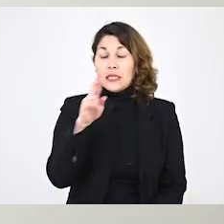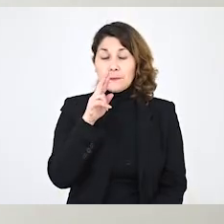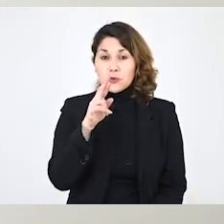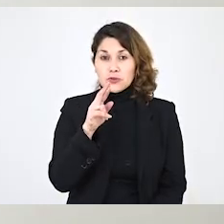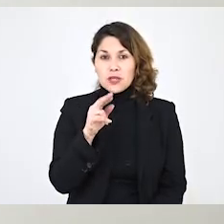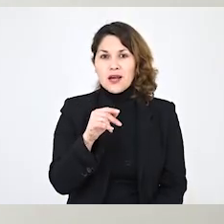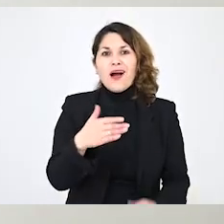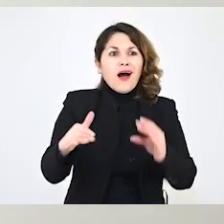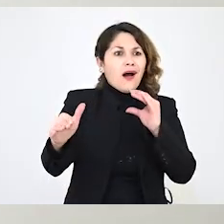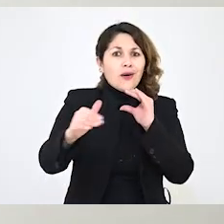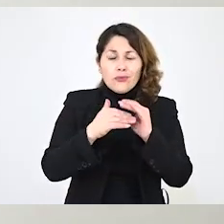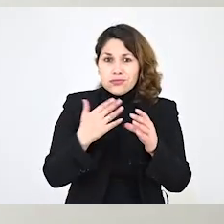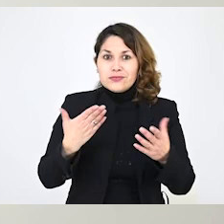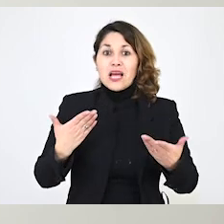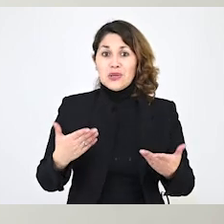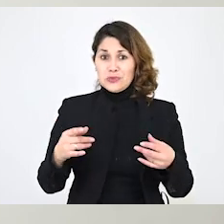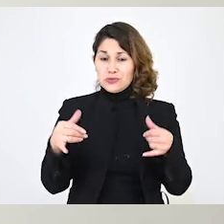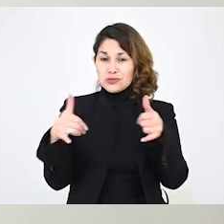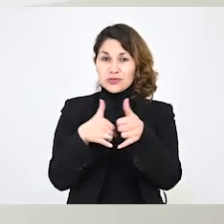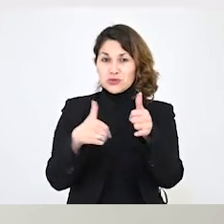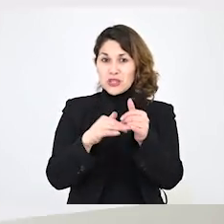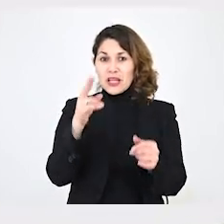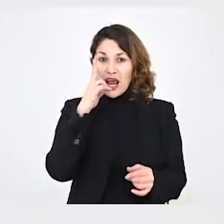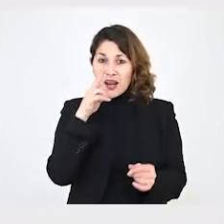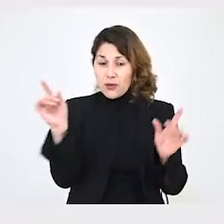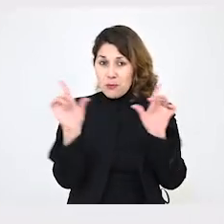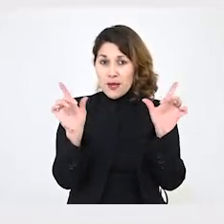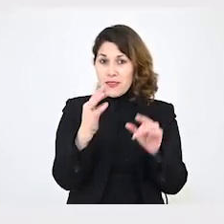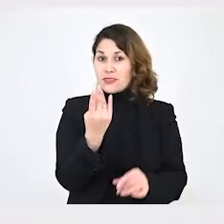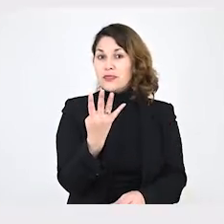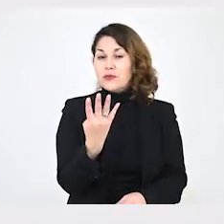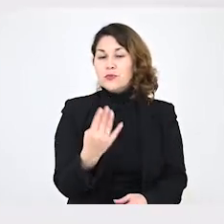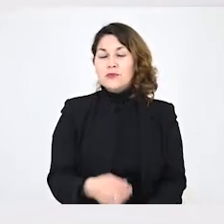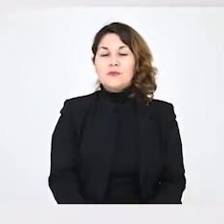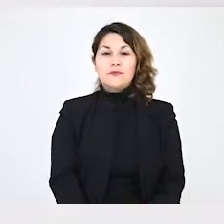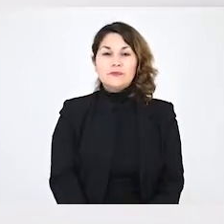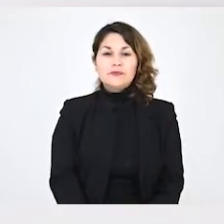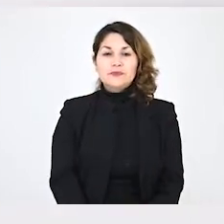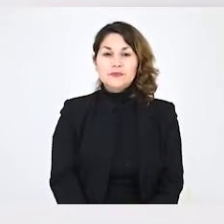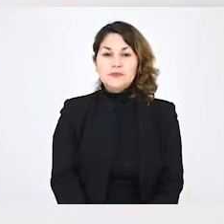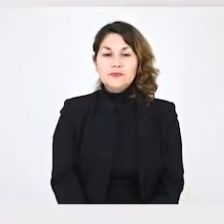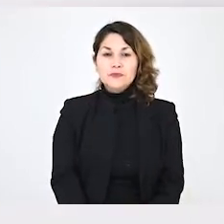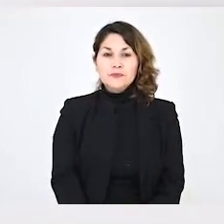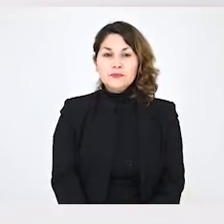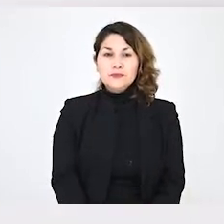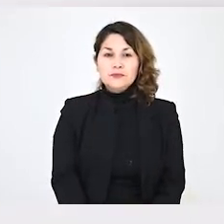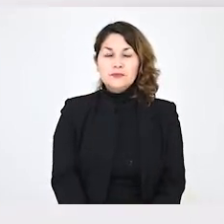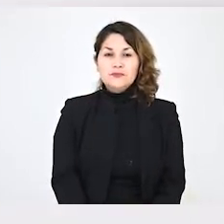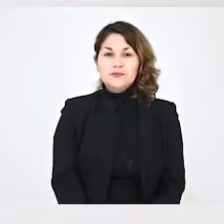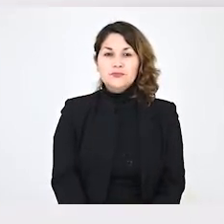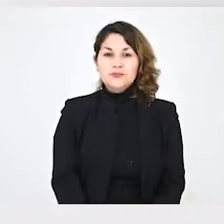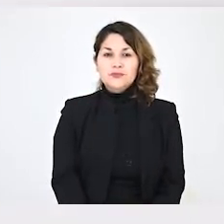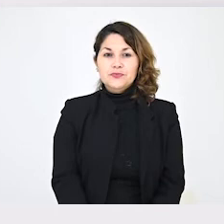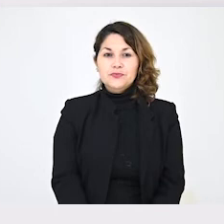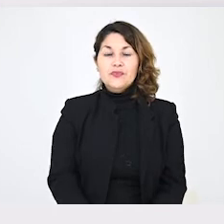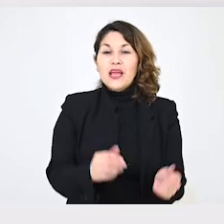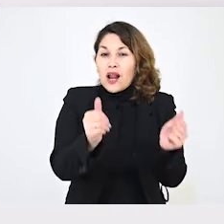Esta respuesta debe enviarla ahora mismo al número de WhatsApp de nuestro proyecto que aparece en pantalla.